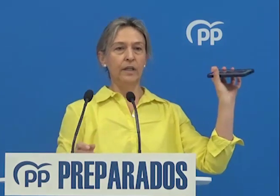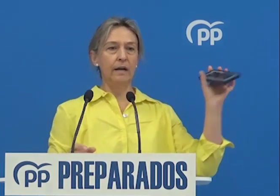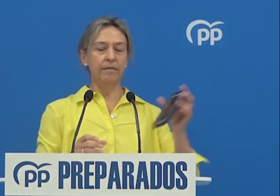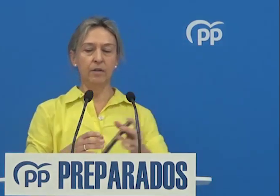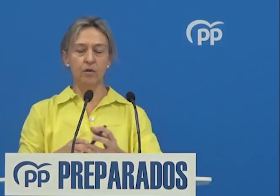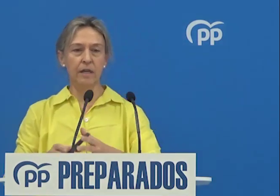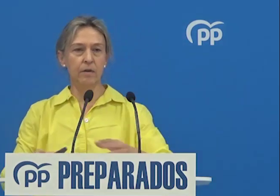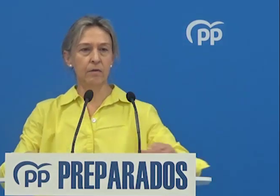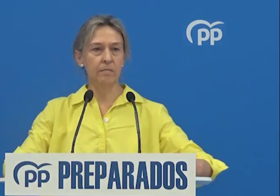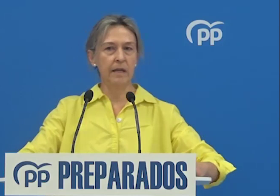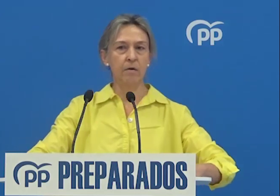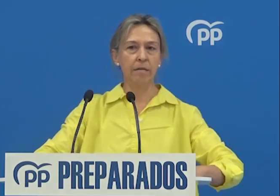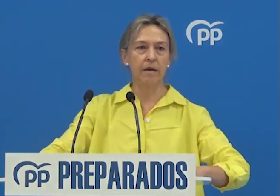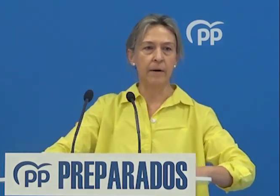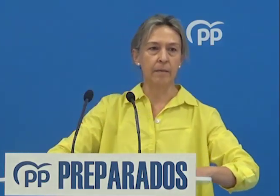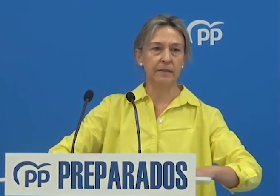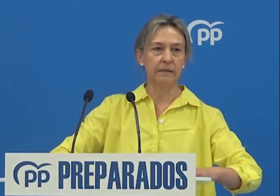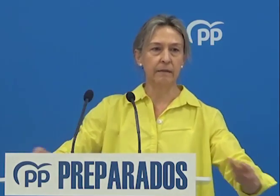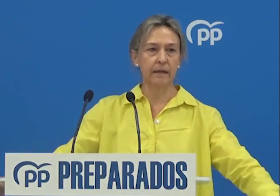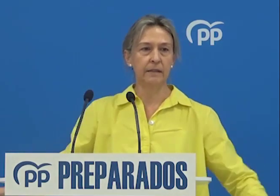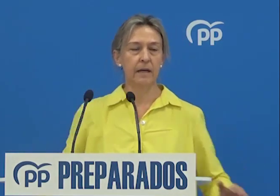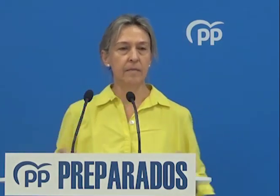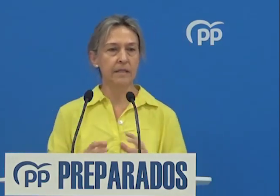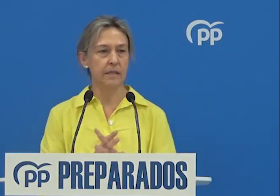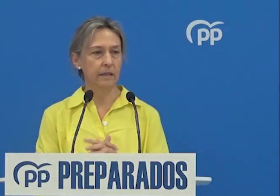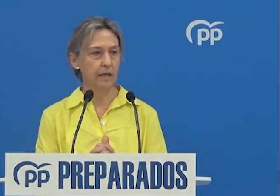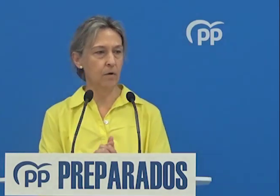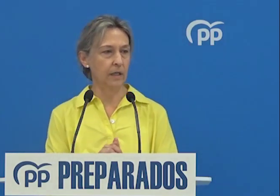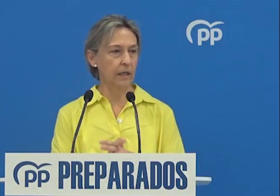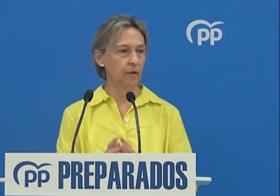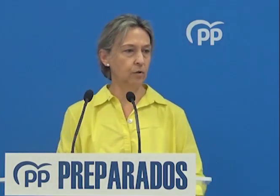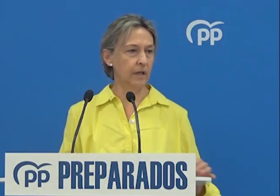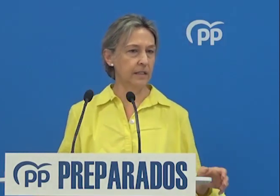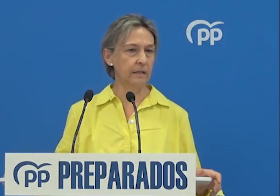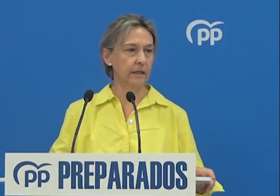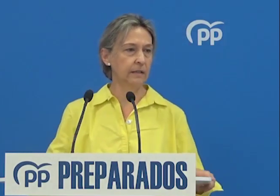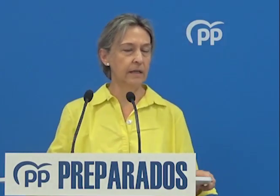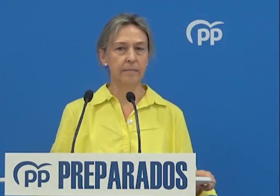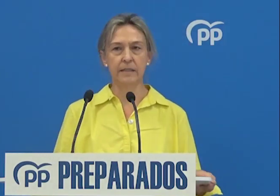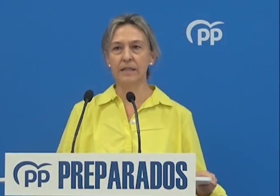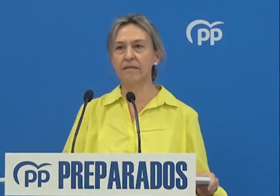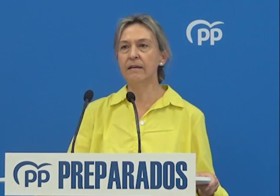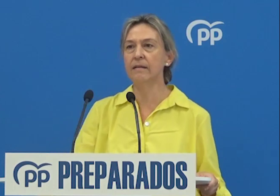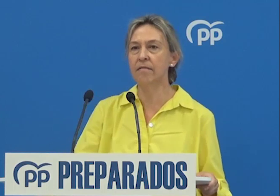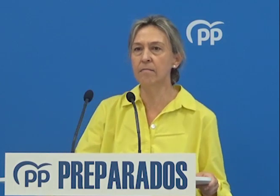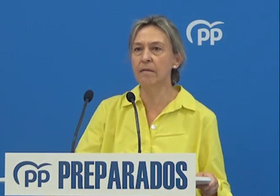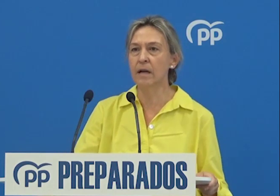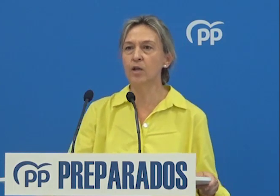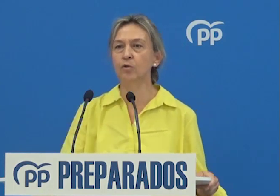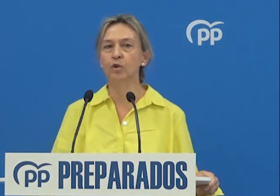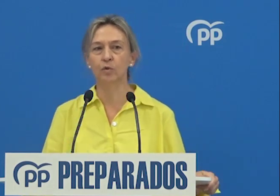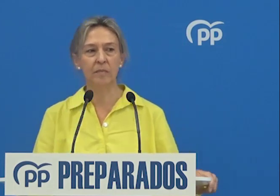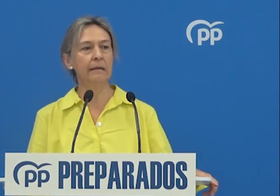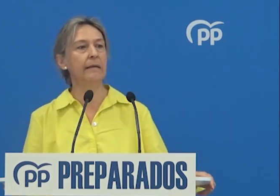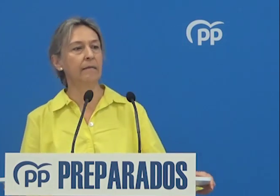Estos son declaraciones lo que han oído de Emiliano García Paje, presidente de Castilla-La Mancha y secretario general de los socialistas de Castilla-La Mancha. Las hacía en diciembre del